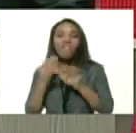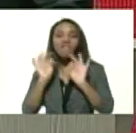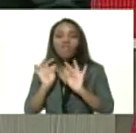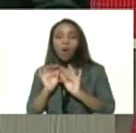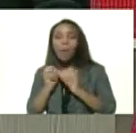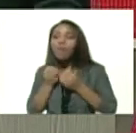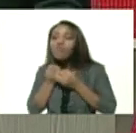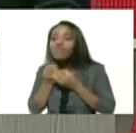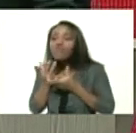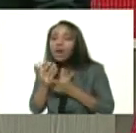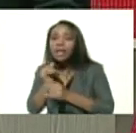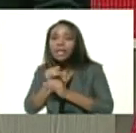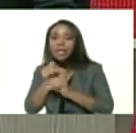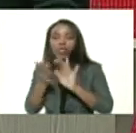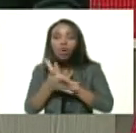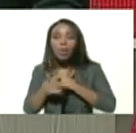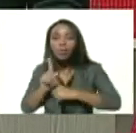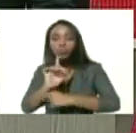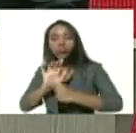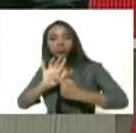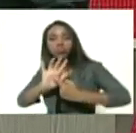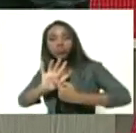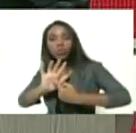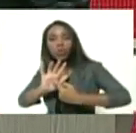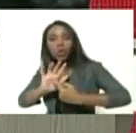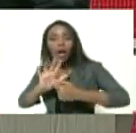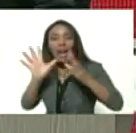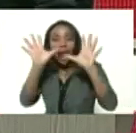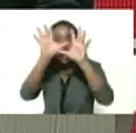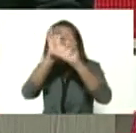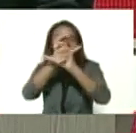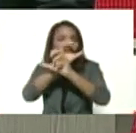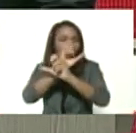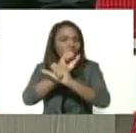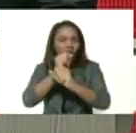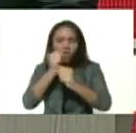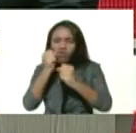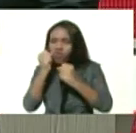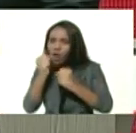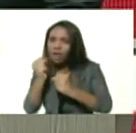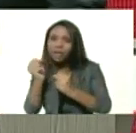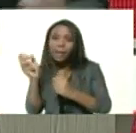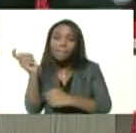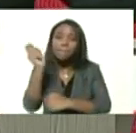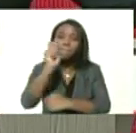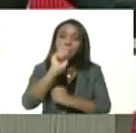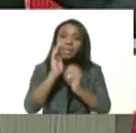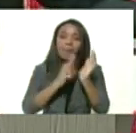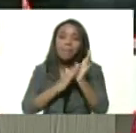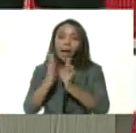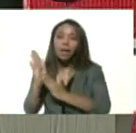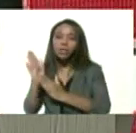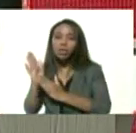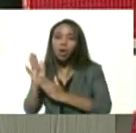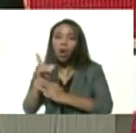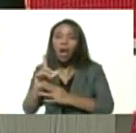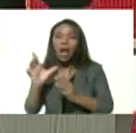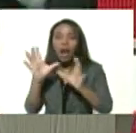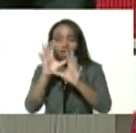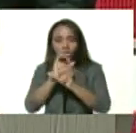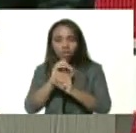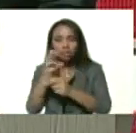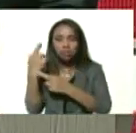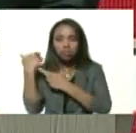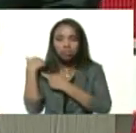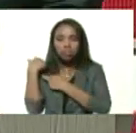en las redes sociales señalando que la noche más oscura del mes de marzo, es decir, la noche correspondiente a la